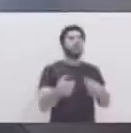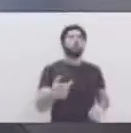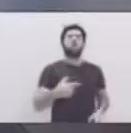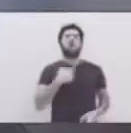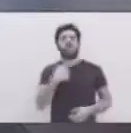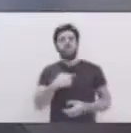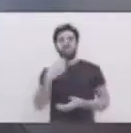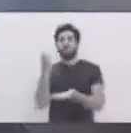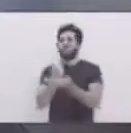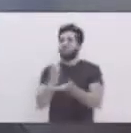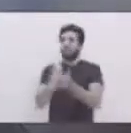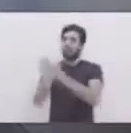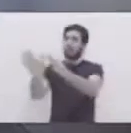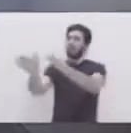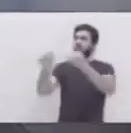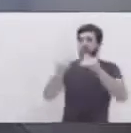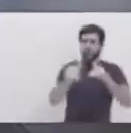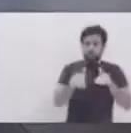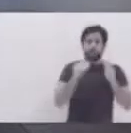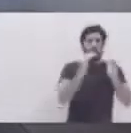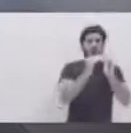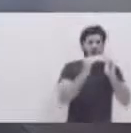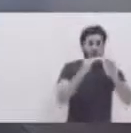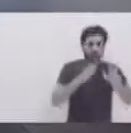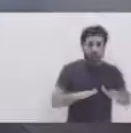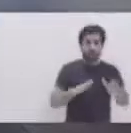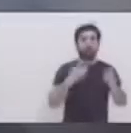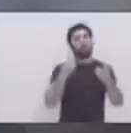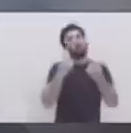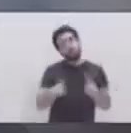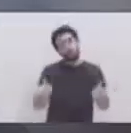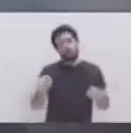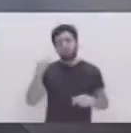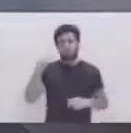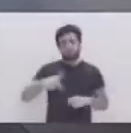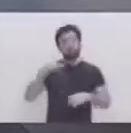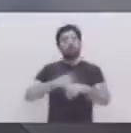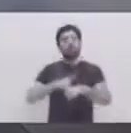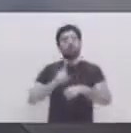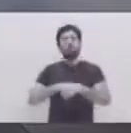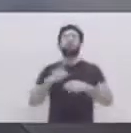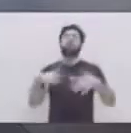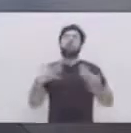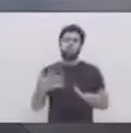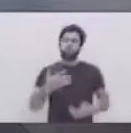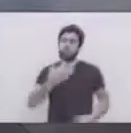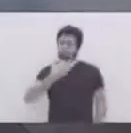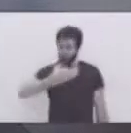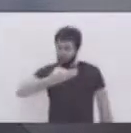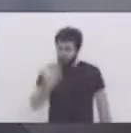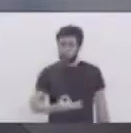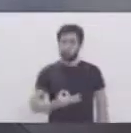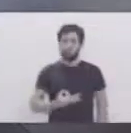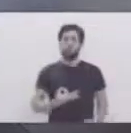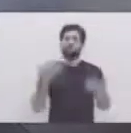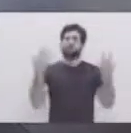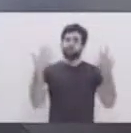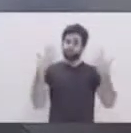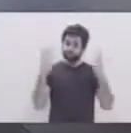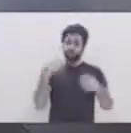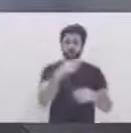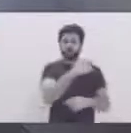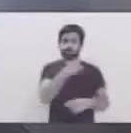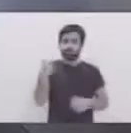sus amigos, de sus maestros, para tener que quedarse en casa. Pero su esfuerzo durante este tiempo